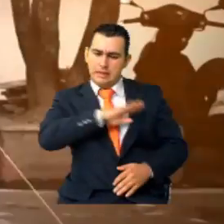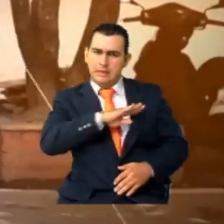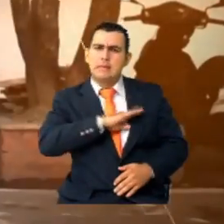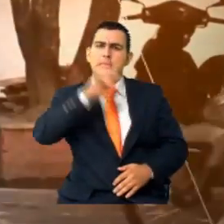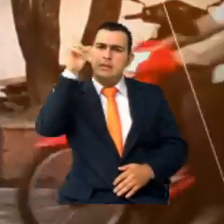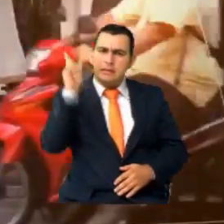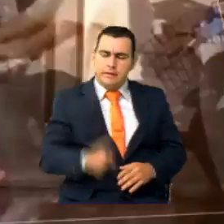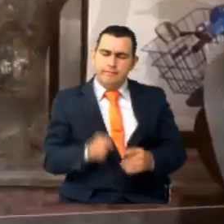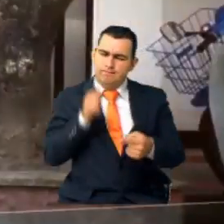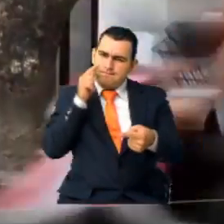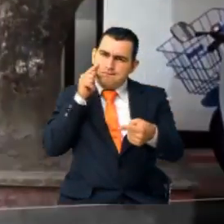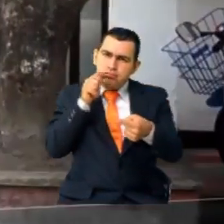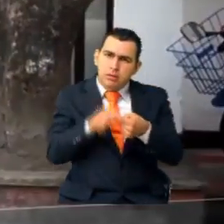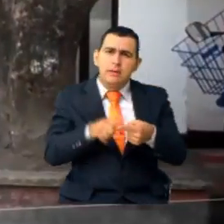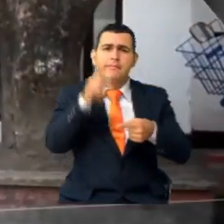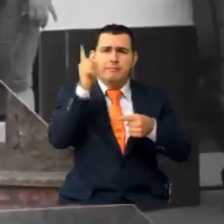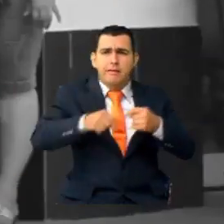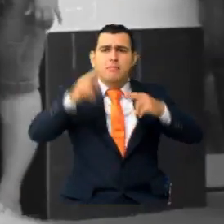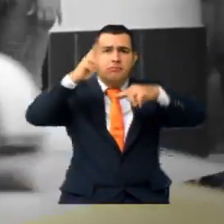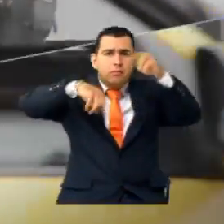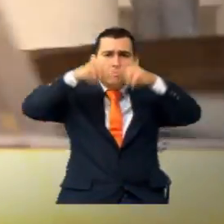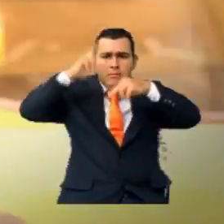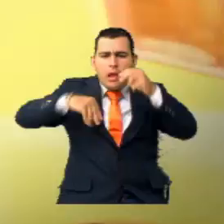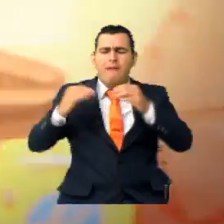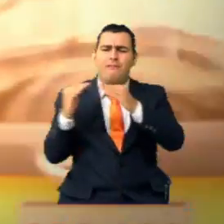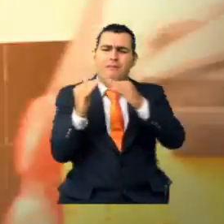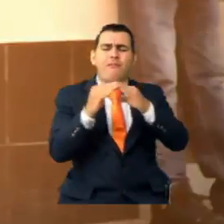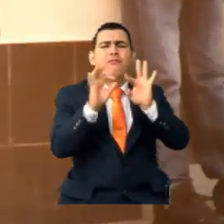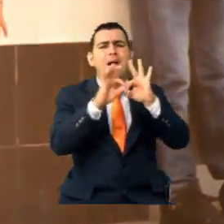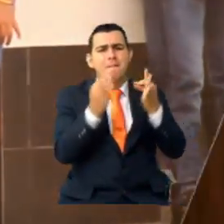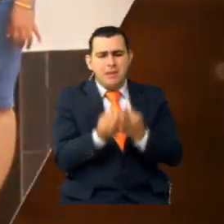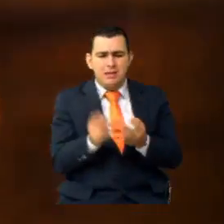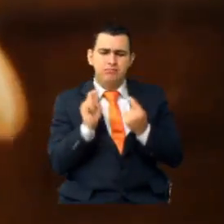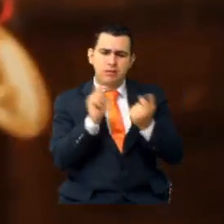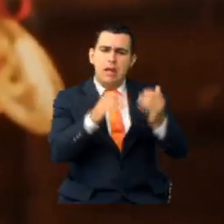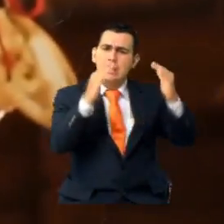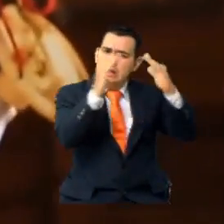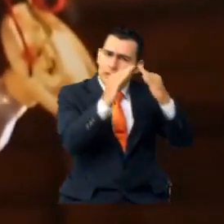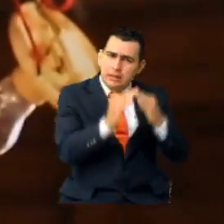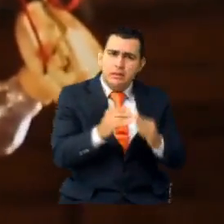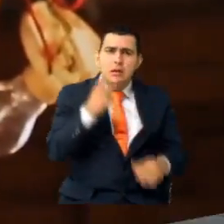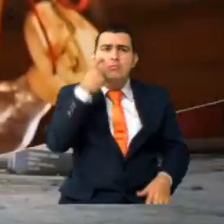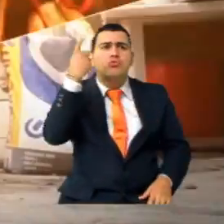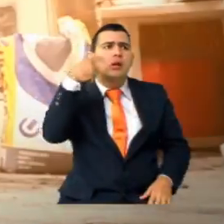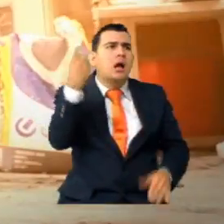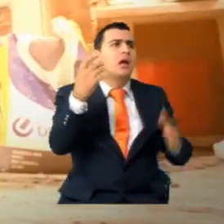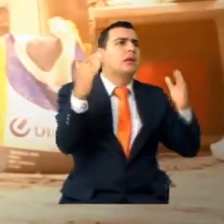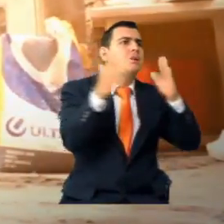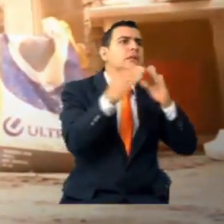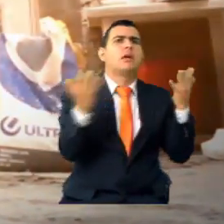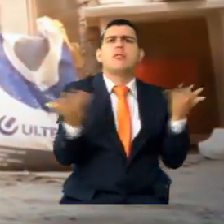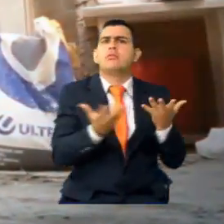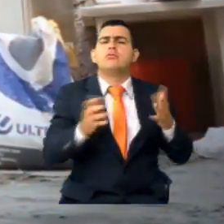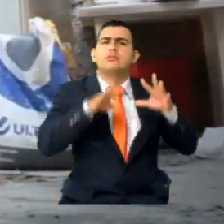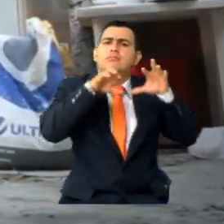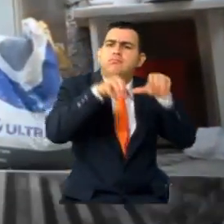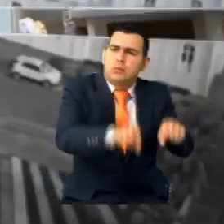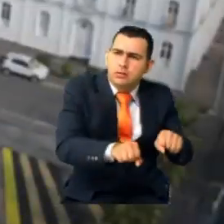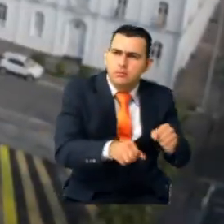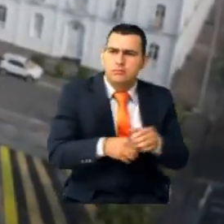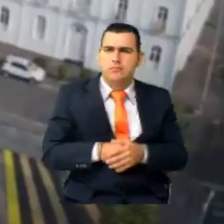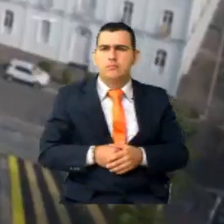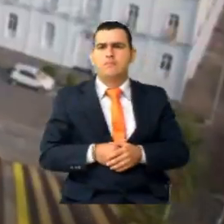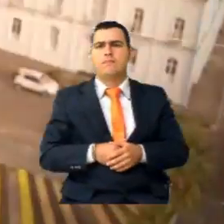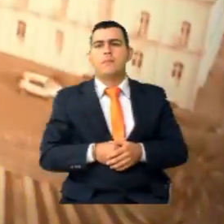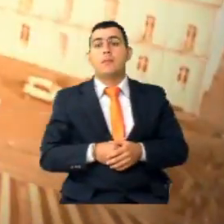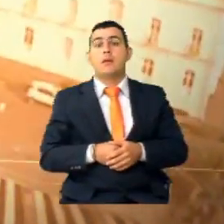reto de resolver ese déficit habitacional a las familias barranqueñas que buscan con afán una solución de vivienda digna. Sin duda